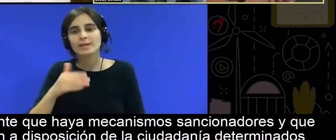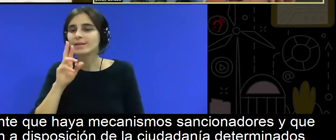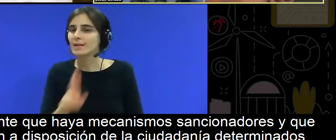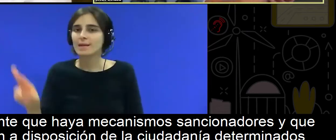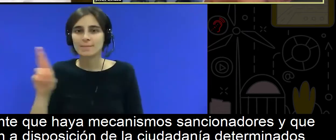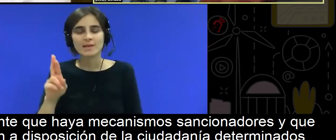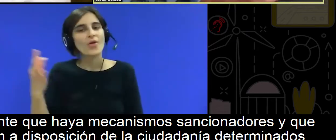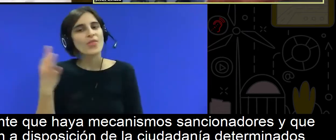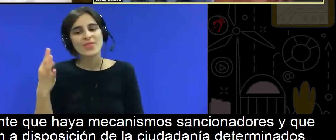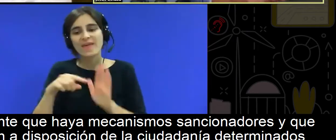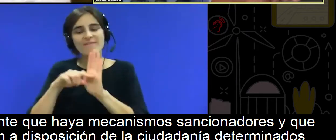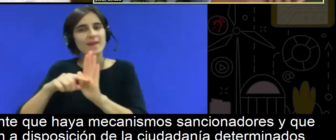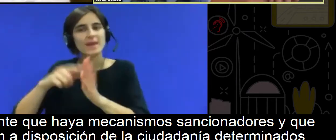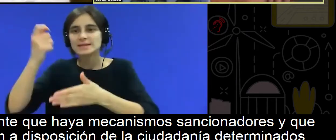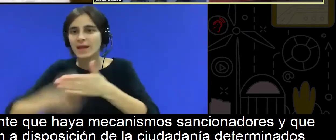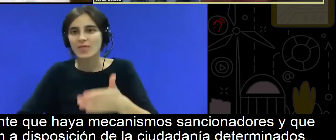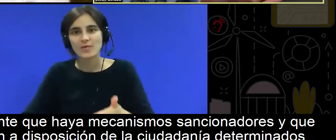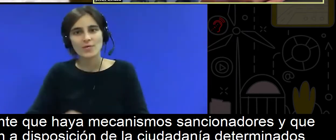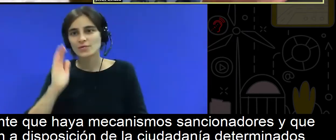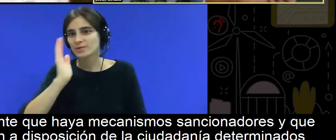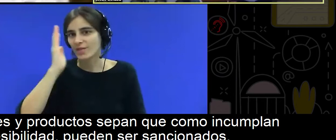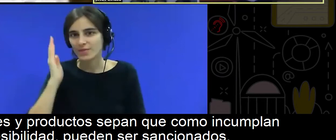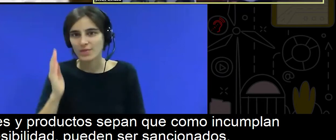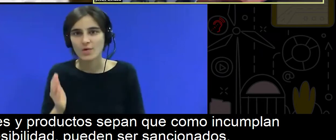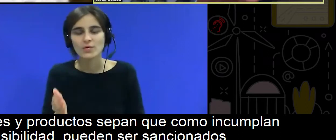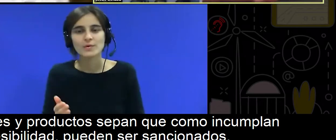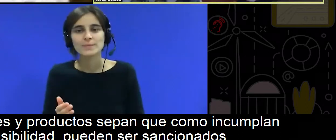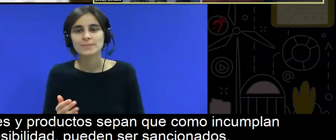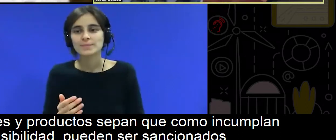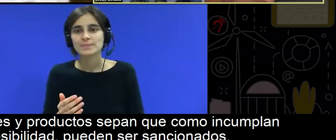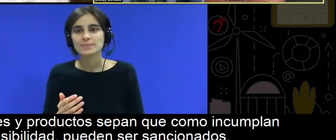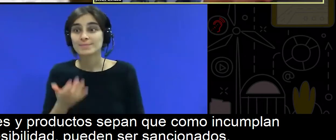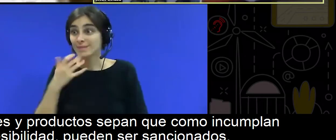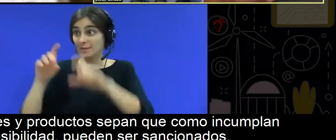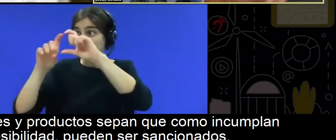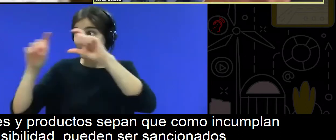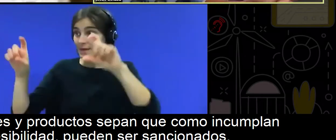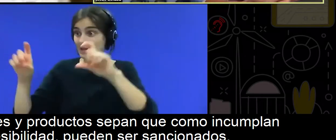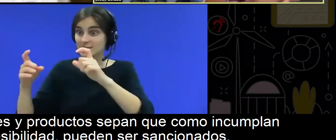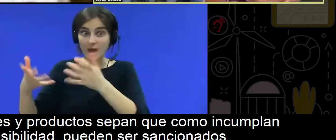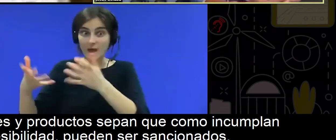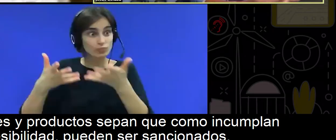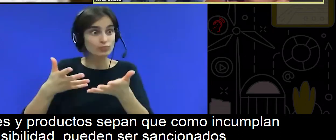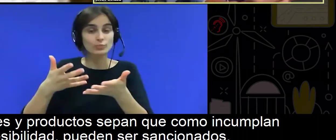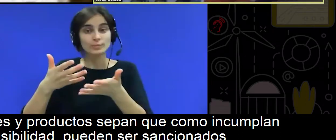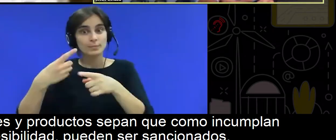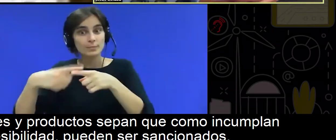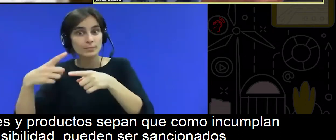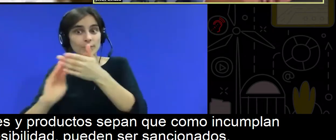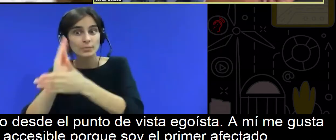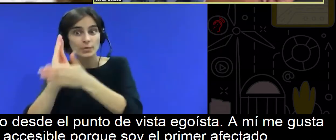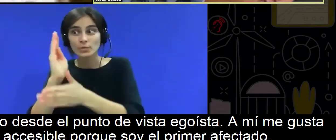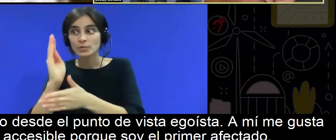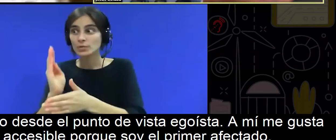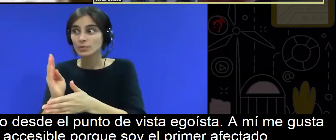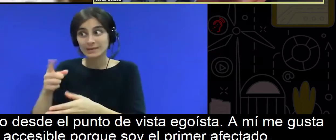ponen a disposición de la ciudadanía determinados servicios, bienes y productos sepan que como incumplan la accesibilidad pueden ser sancionados,